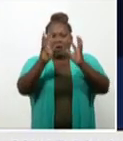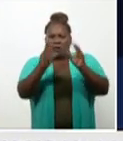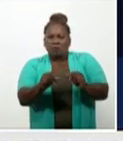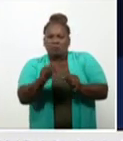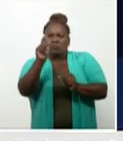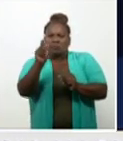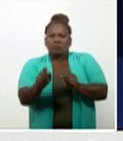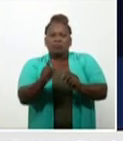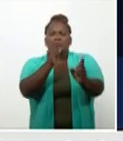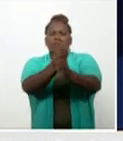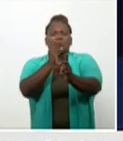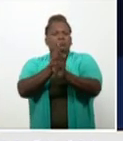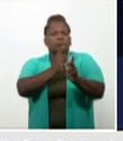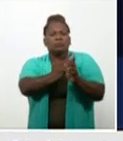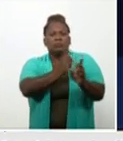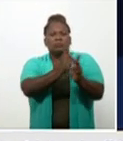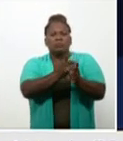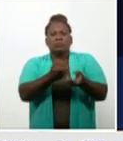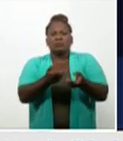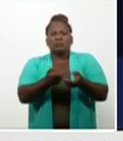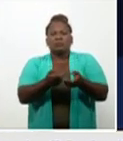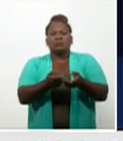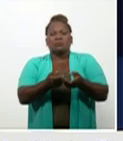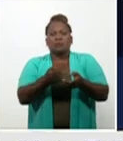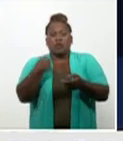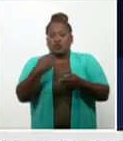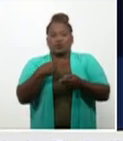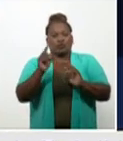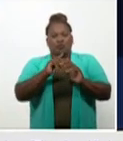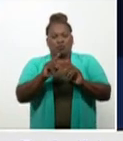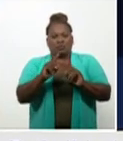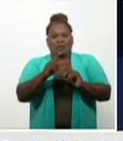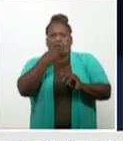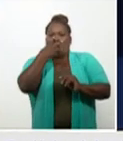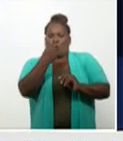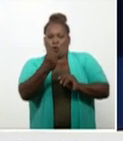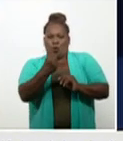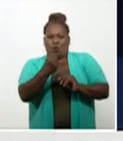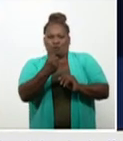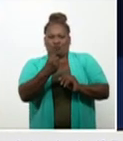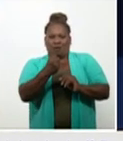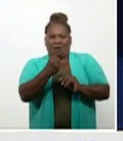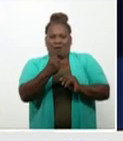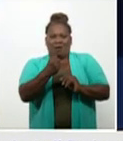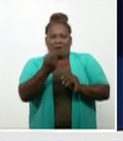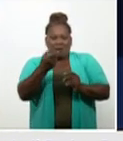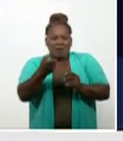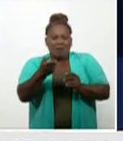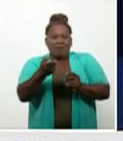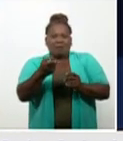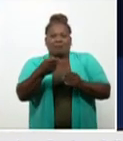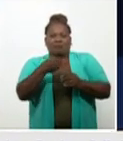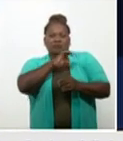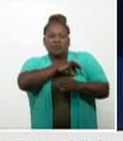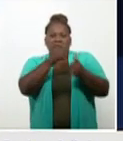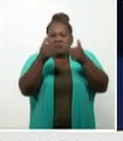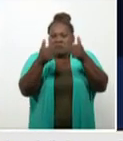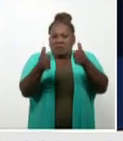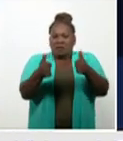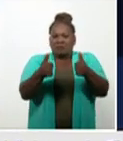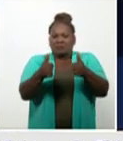tuvieron contacto? No, si es que nosotros al revés, nosotros lo que nos gusta, desde el punto de vista epidemiológico, nos sentimos satisfechos